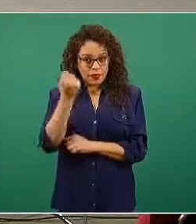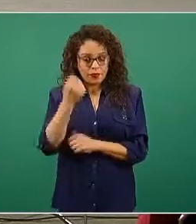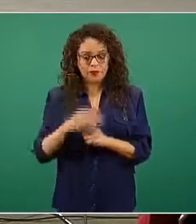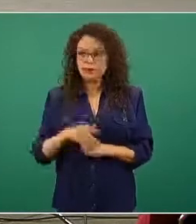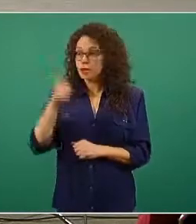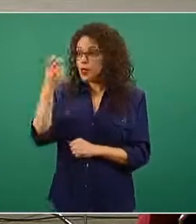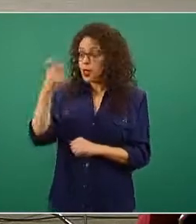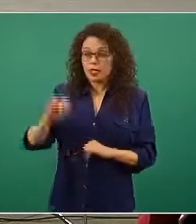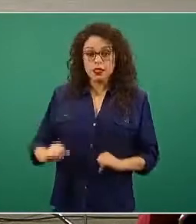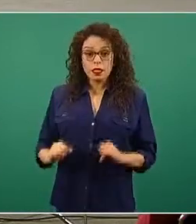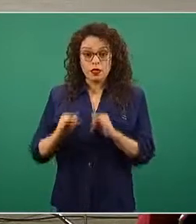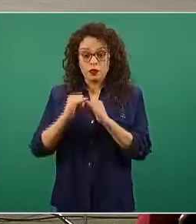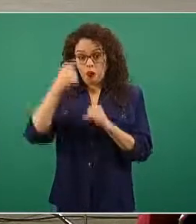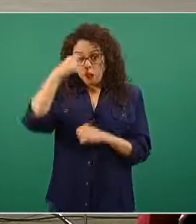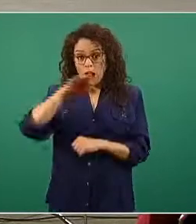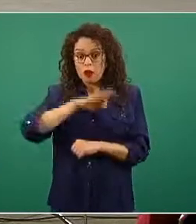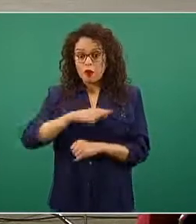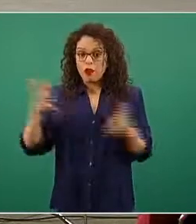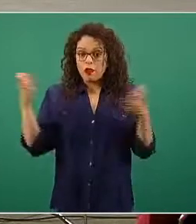producir a gran escala,